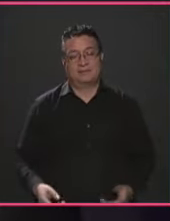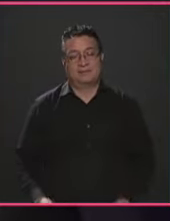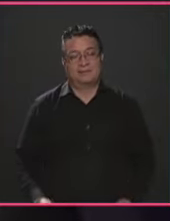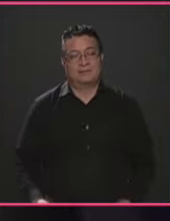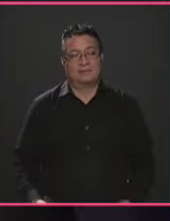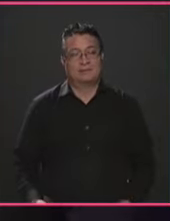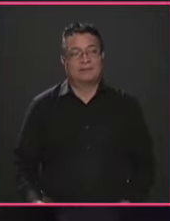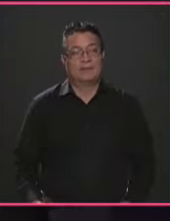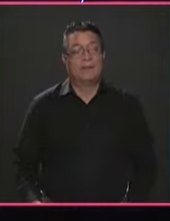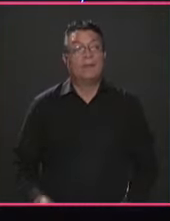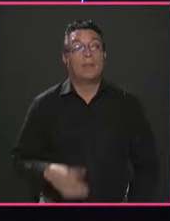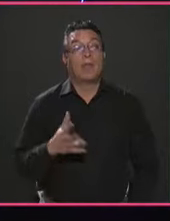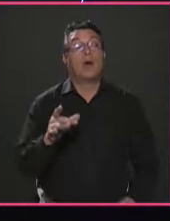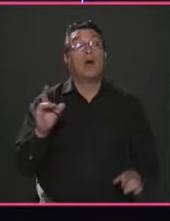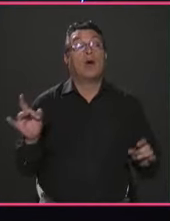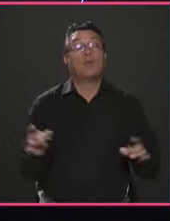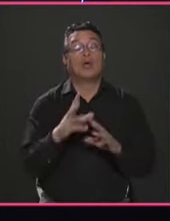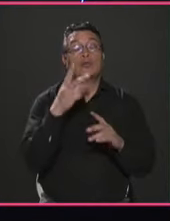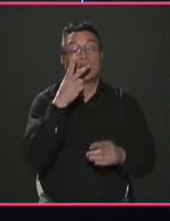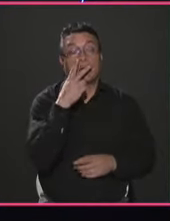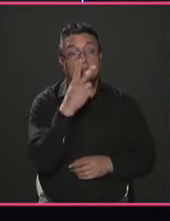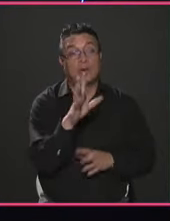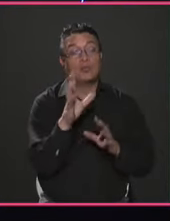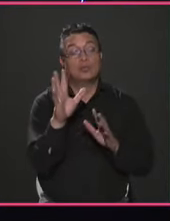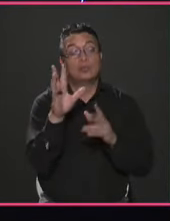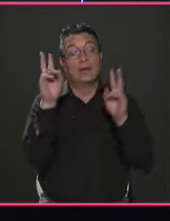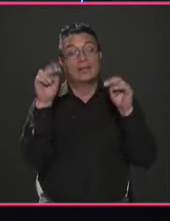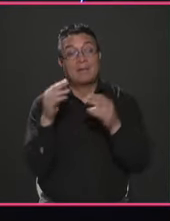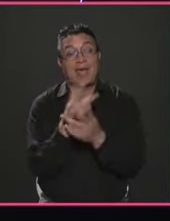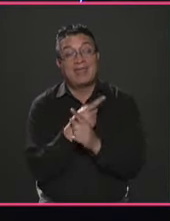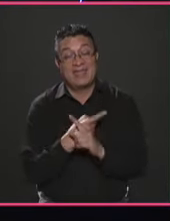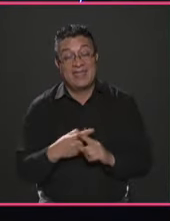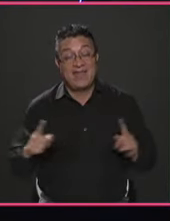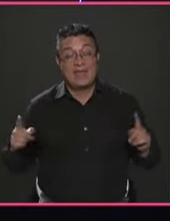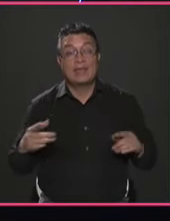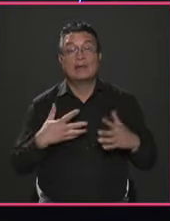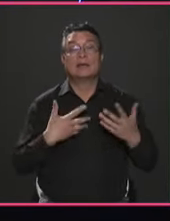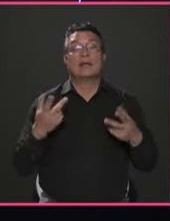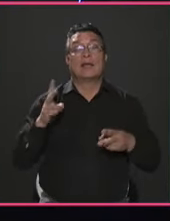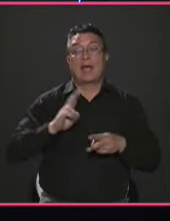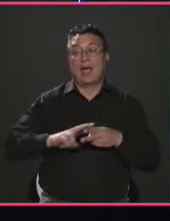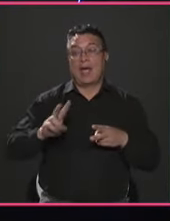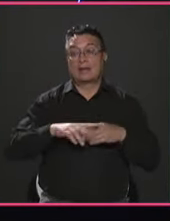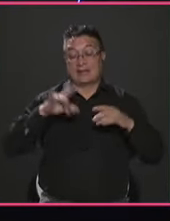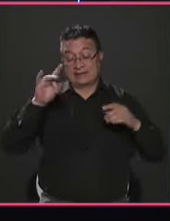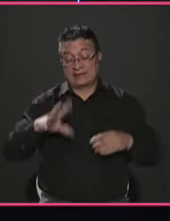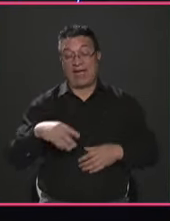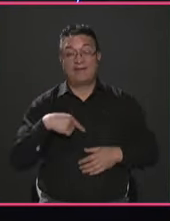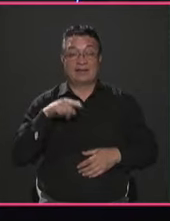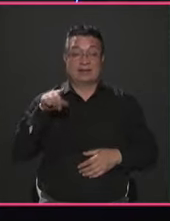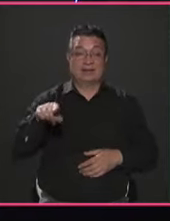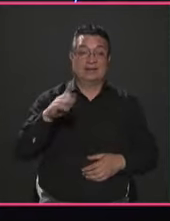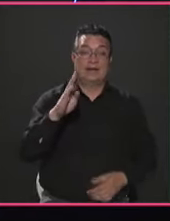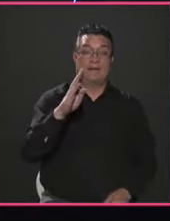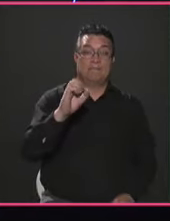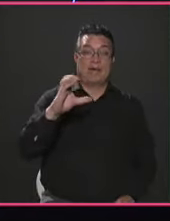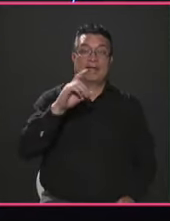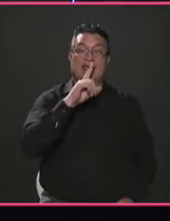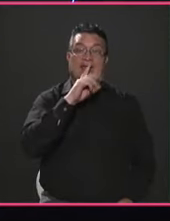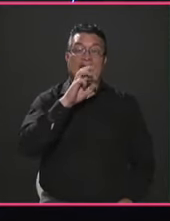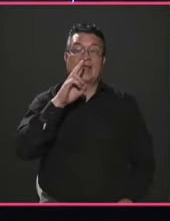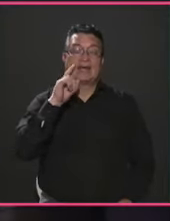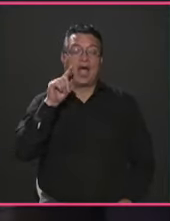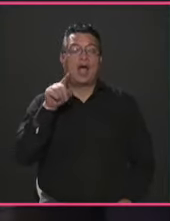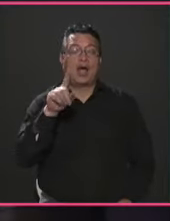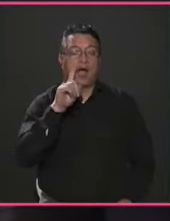entonces Tom si tomamos una perspectiva diferente qué es lo que se hizo porque de hecho lo que sabemos sobre esta materia es que ahora